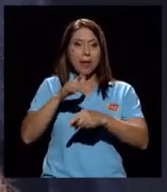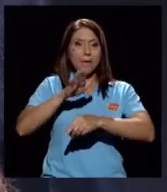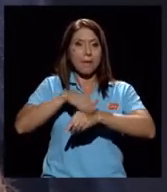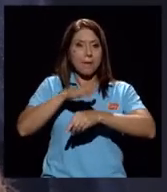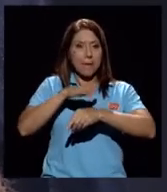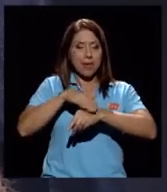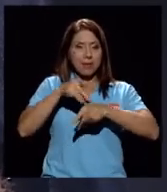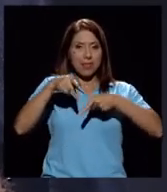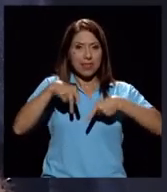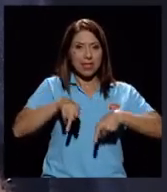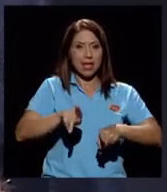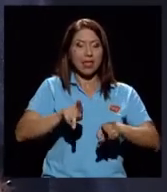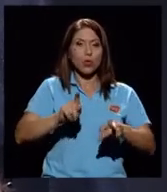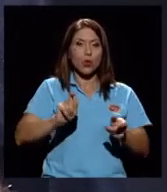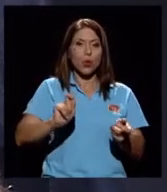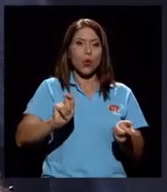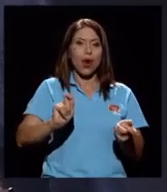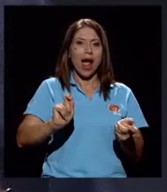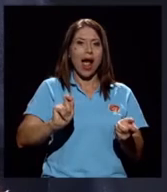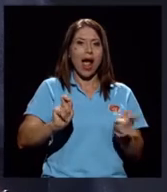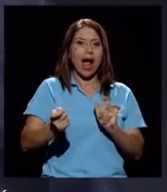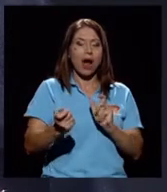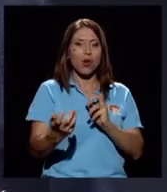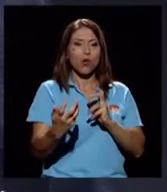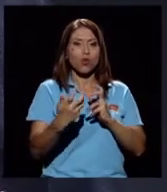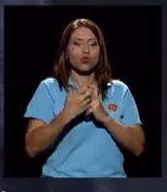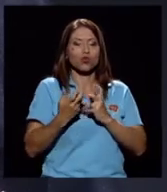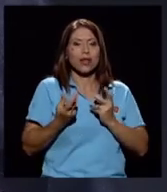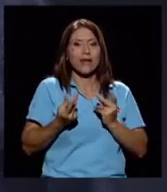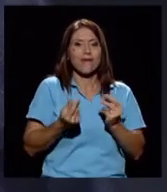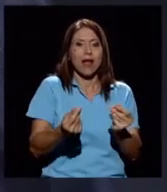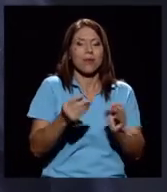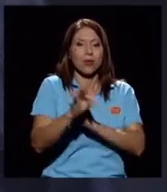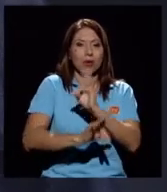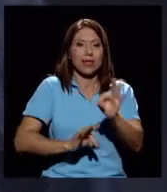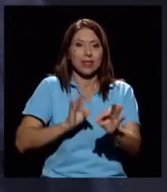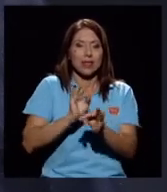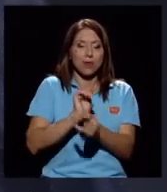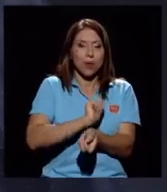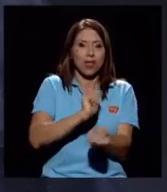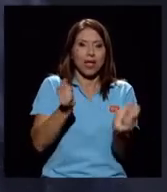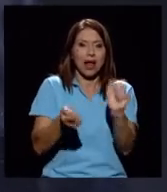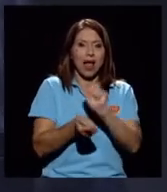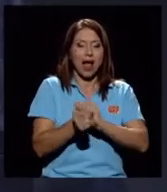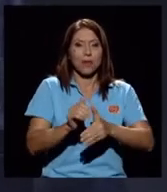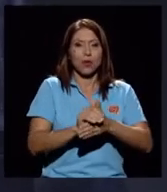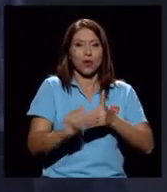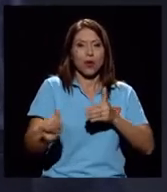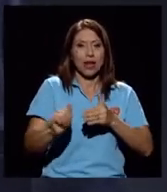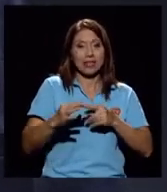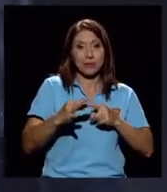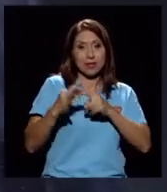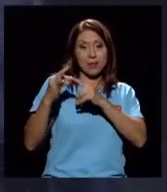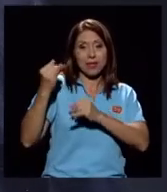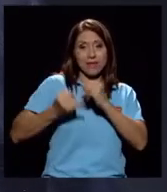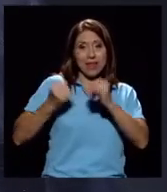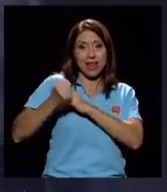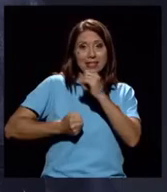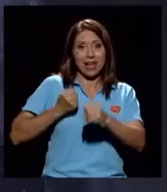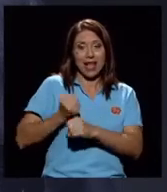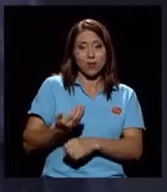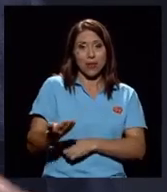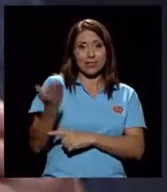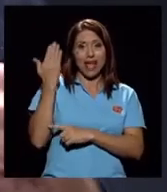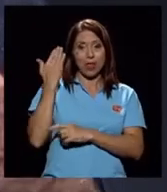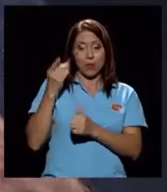más rápido en el tipo de cambio un ajuste más rápido sobre todo a finales del año pasado a la primera parte de